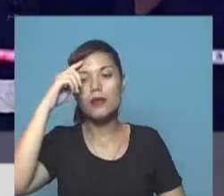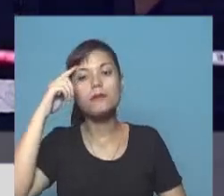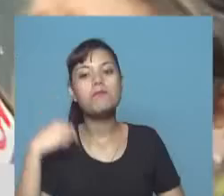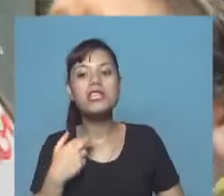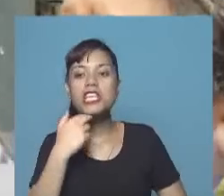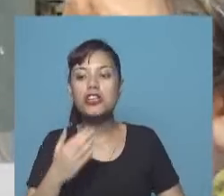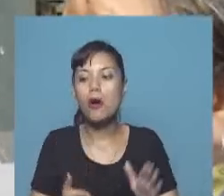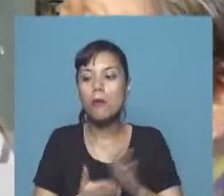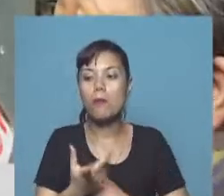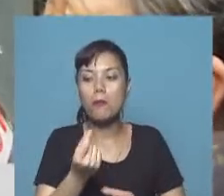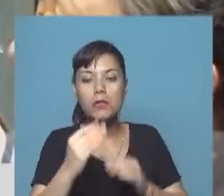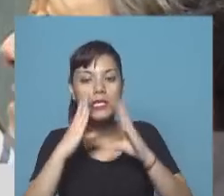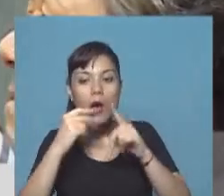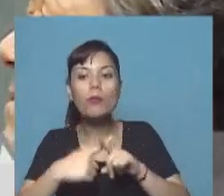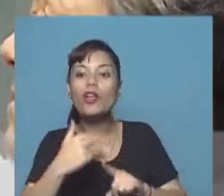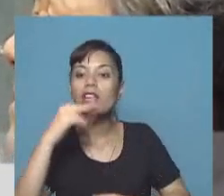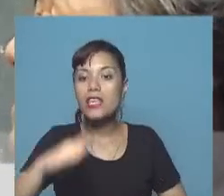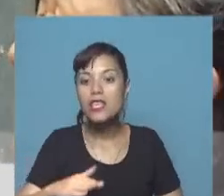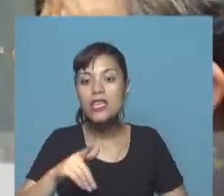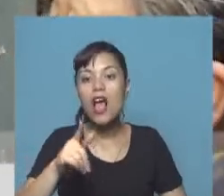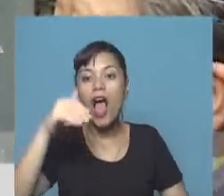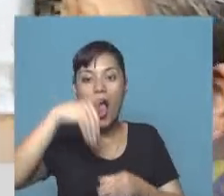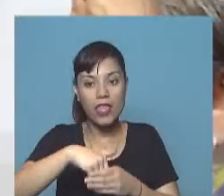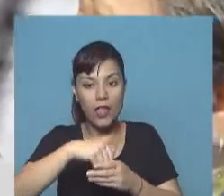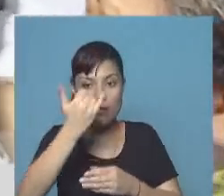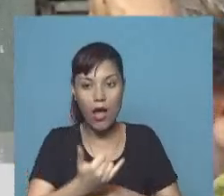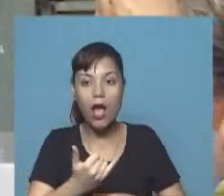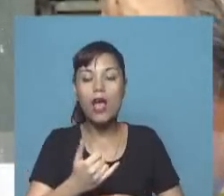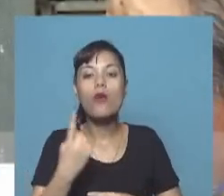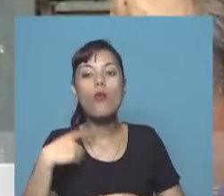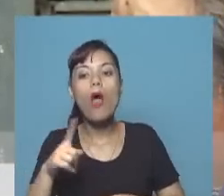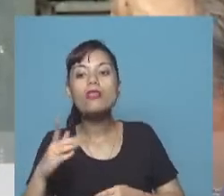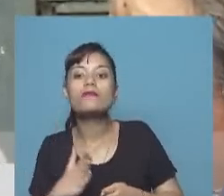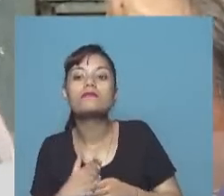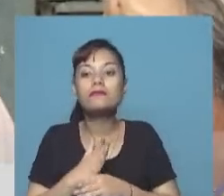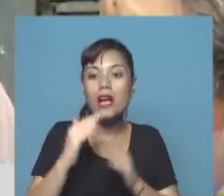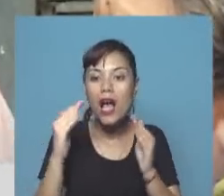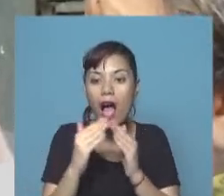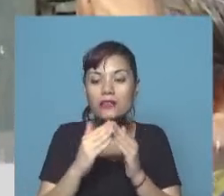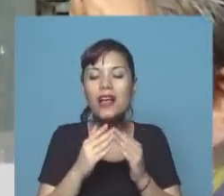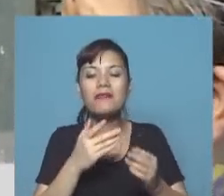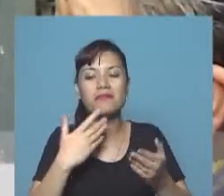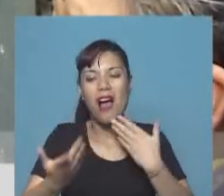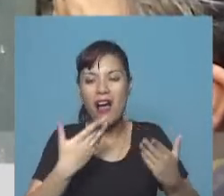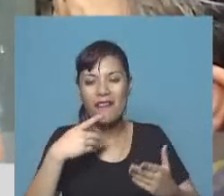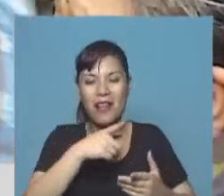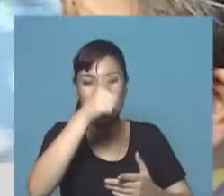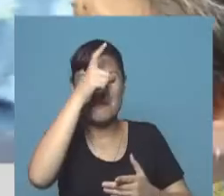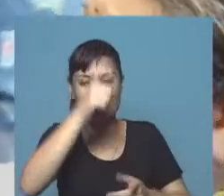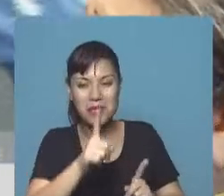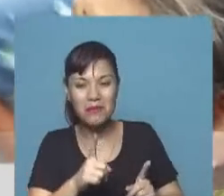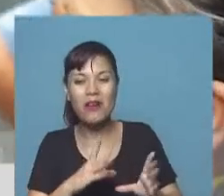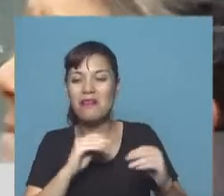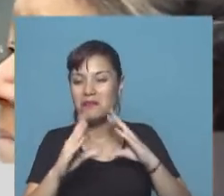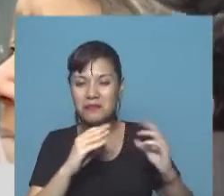comprar unas milanesas para la hija que estaba del lado de adentro. Cuando va a entrar a la casa tuvo una discusión con el de la Metropolitana